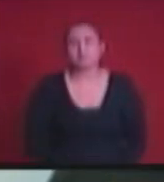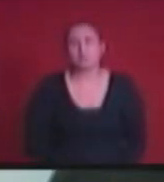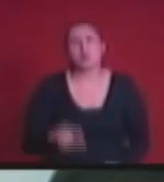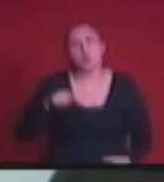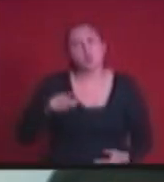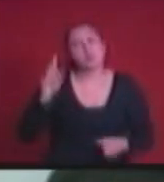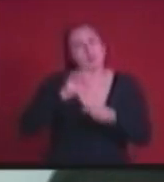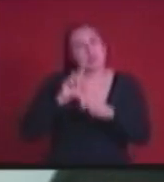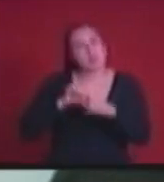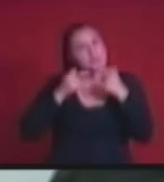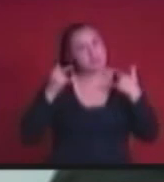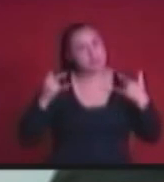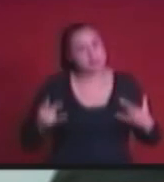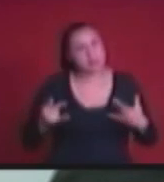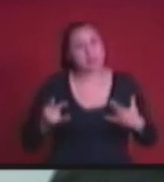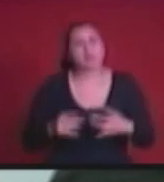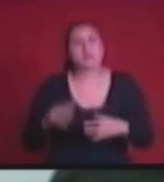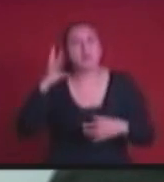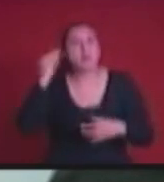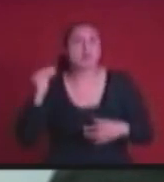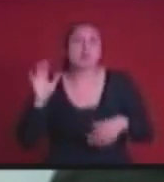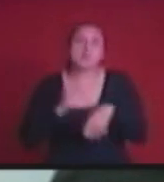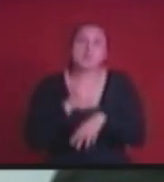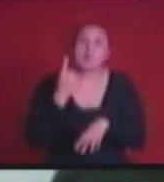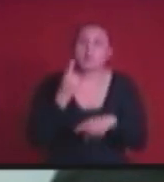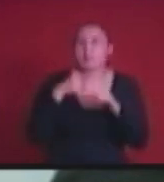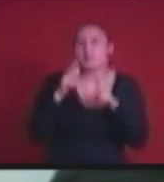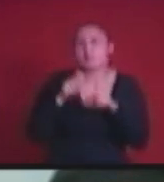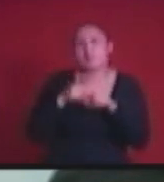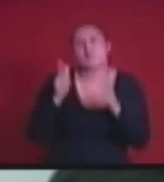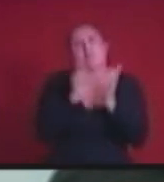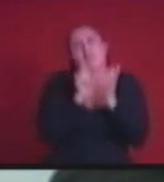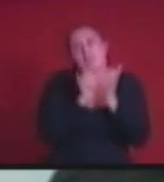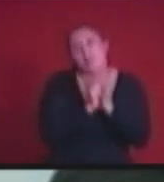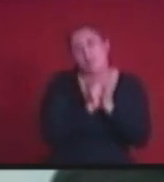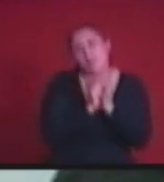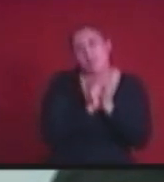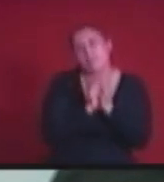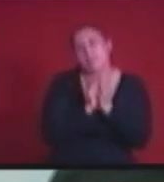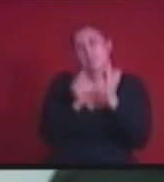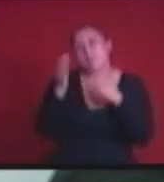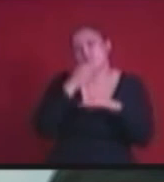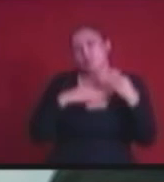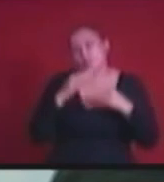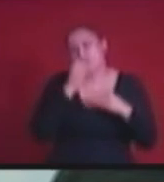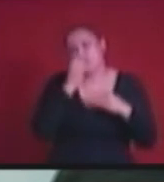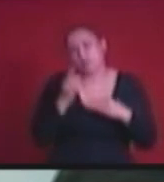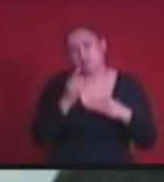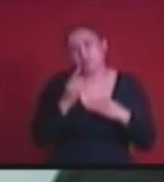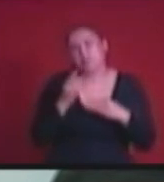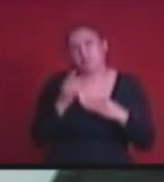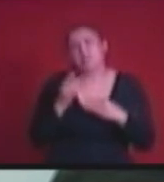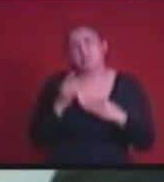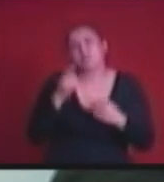día histórico para Colima. Lo es porque pese a las irregularidades de la ley y de quienes tienen a su disposición todos los